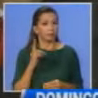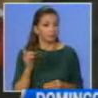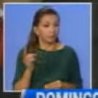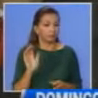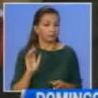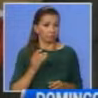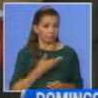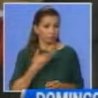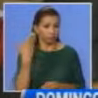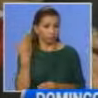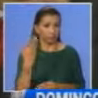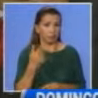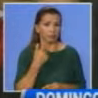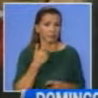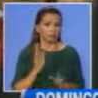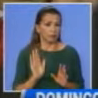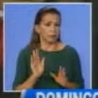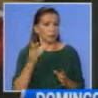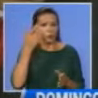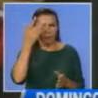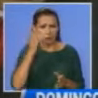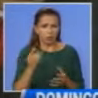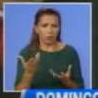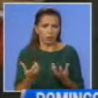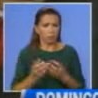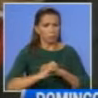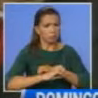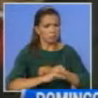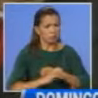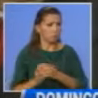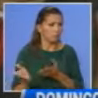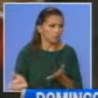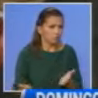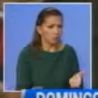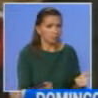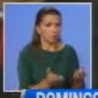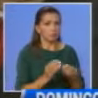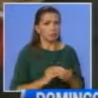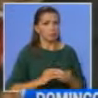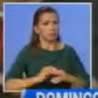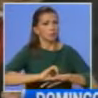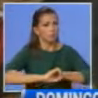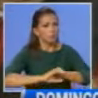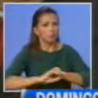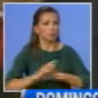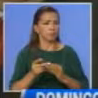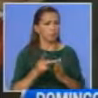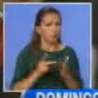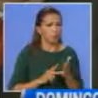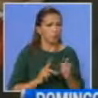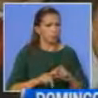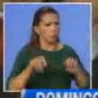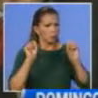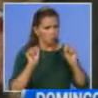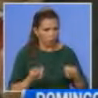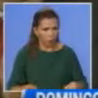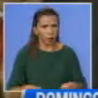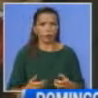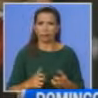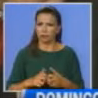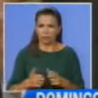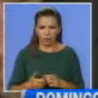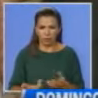25 de febrero toda la libertad del mundo para hacer la promoción de sus programas, porque está